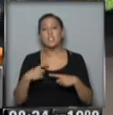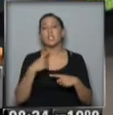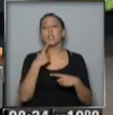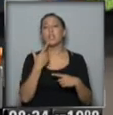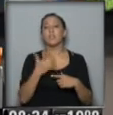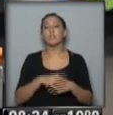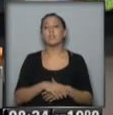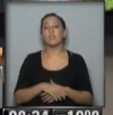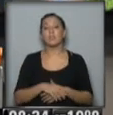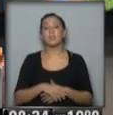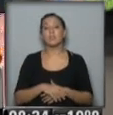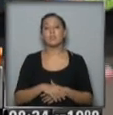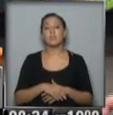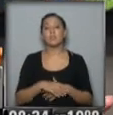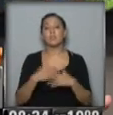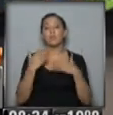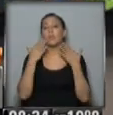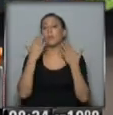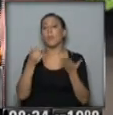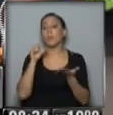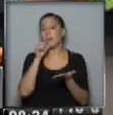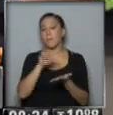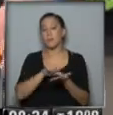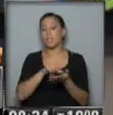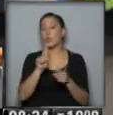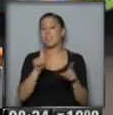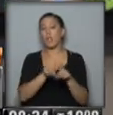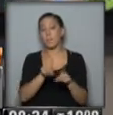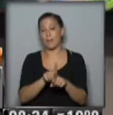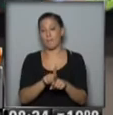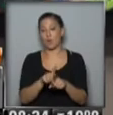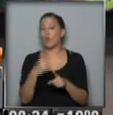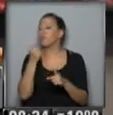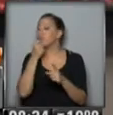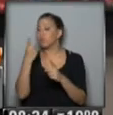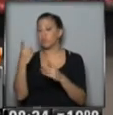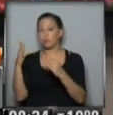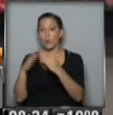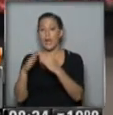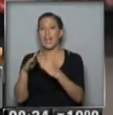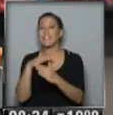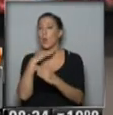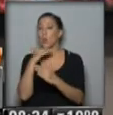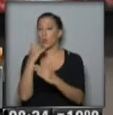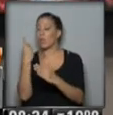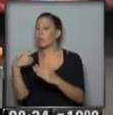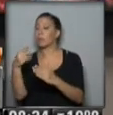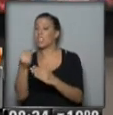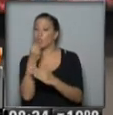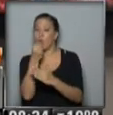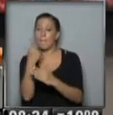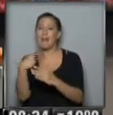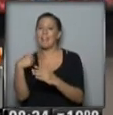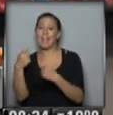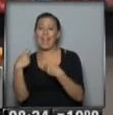reflejan que refleja el país federal si no es lo mismo lo que consume un hogar jujuy de lo que consume un